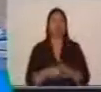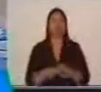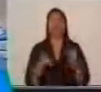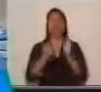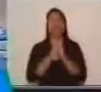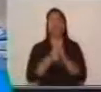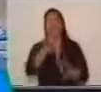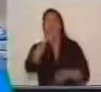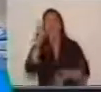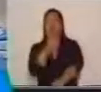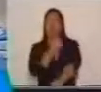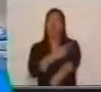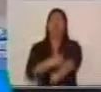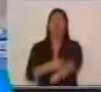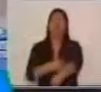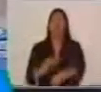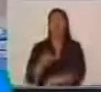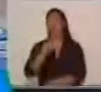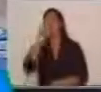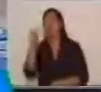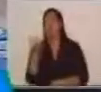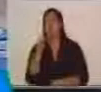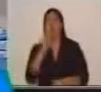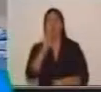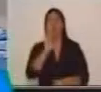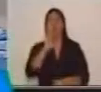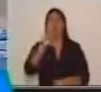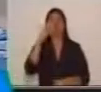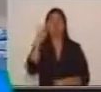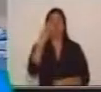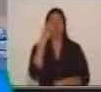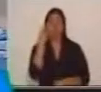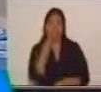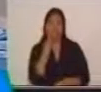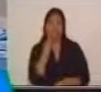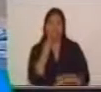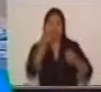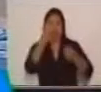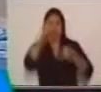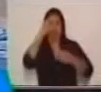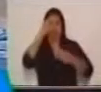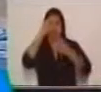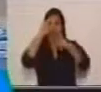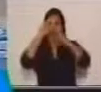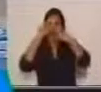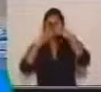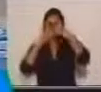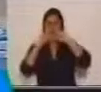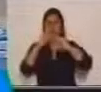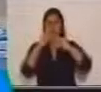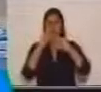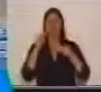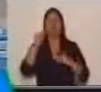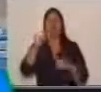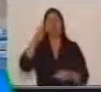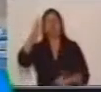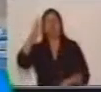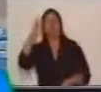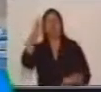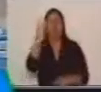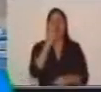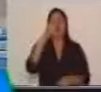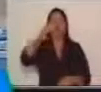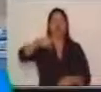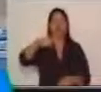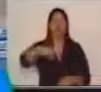historias, otros pueden estar escritos en versos, y en realidad ese es el objetivo de nuestro tema eje del día de hoy, que son los géneros